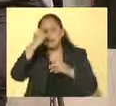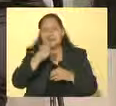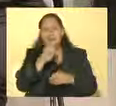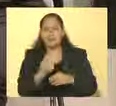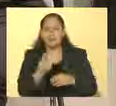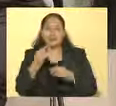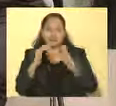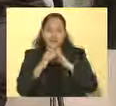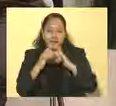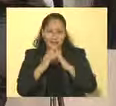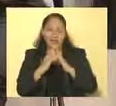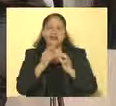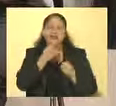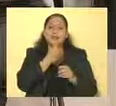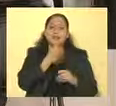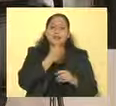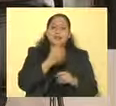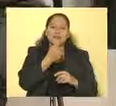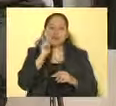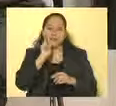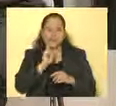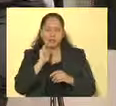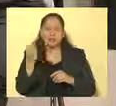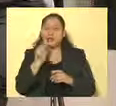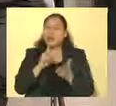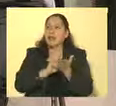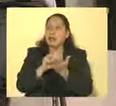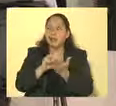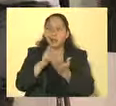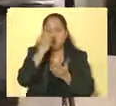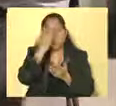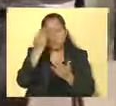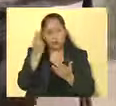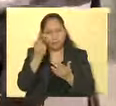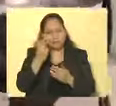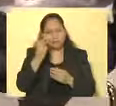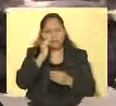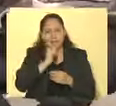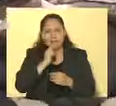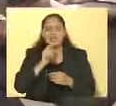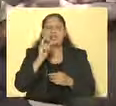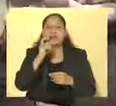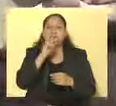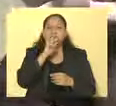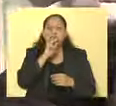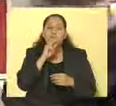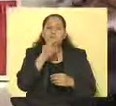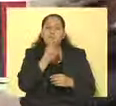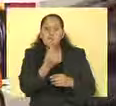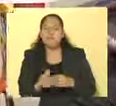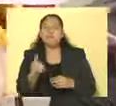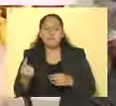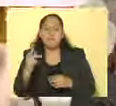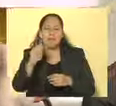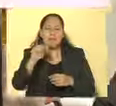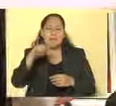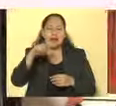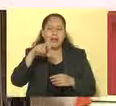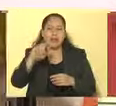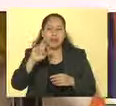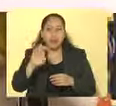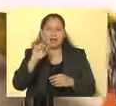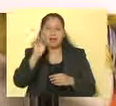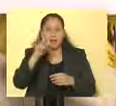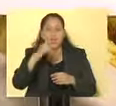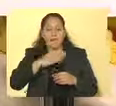hogar. Niños y niñas deben de conocer sus derechos. Descubre qué es Procupeques. La Procuraduría General de Justicia